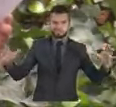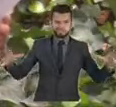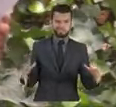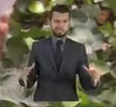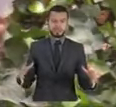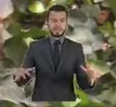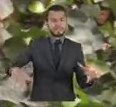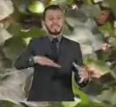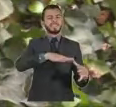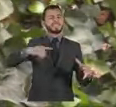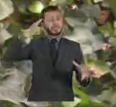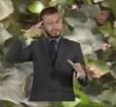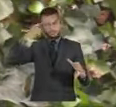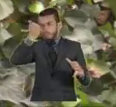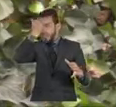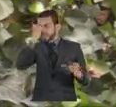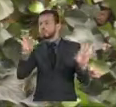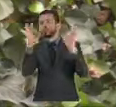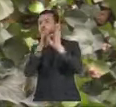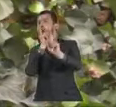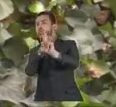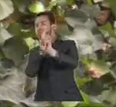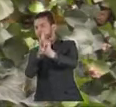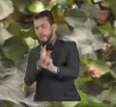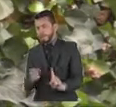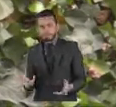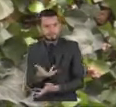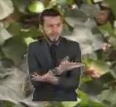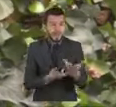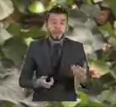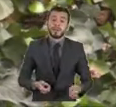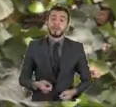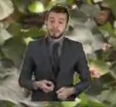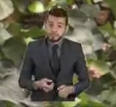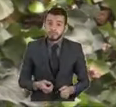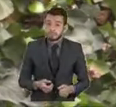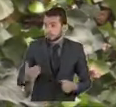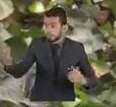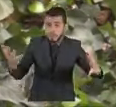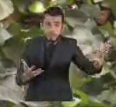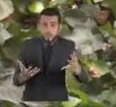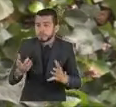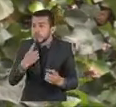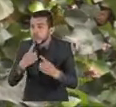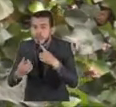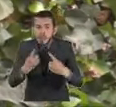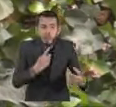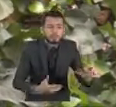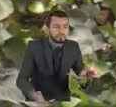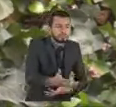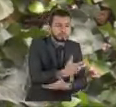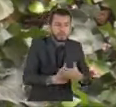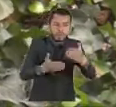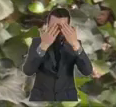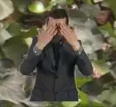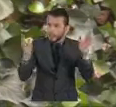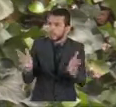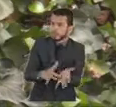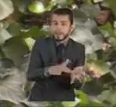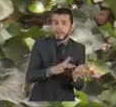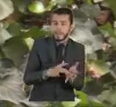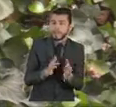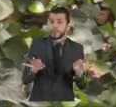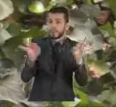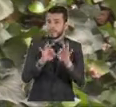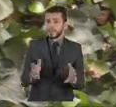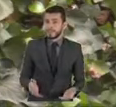lo fundamental, que se construya a través del diálogo, de un diálogo abierto y participativo, que se busque